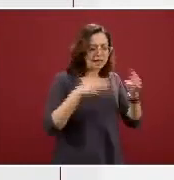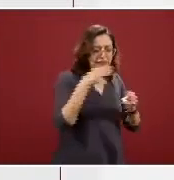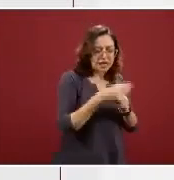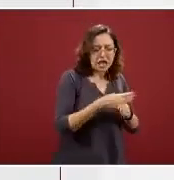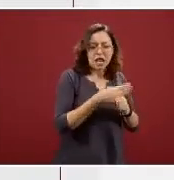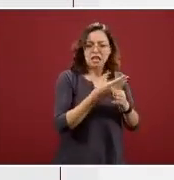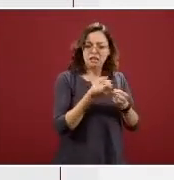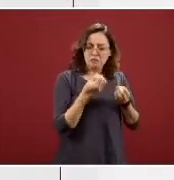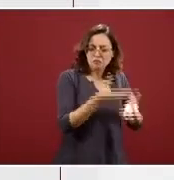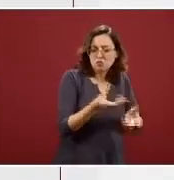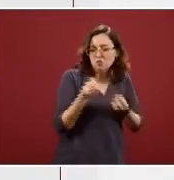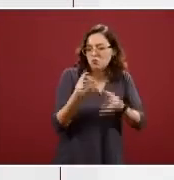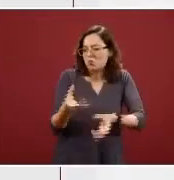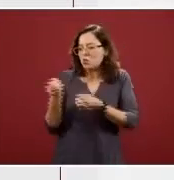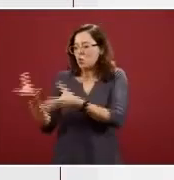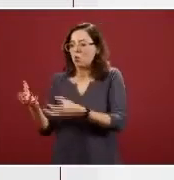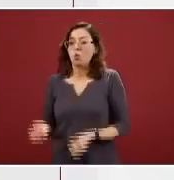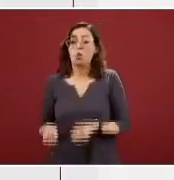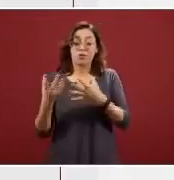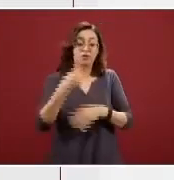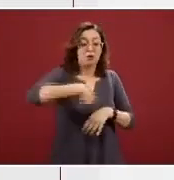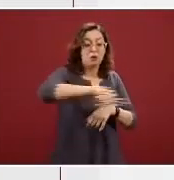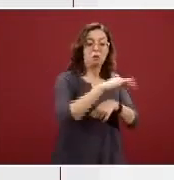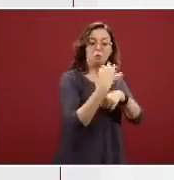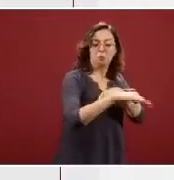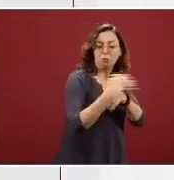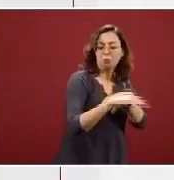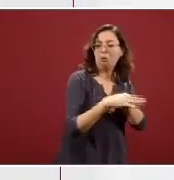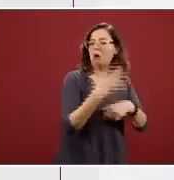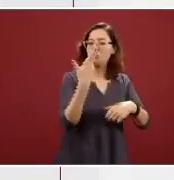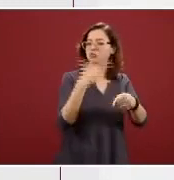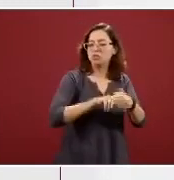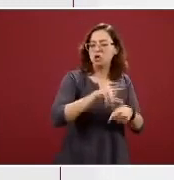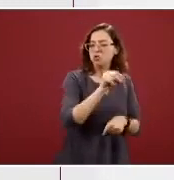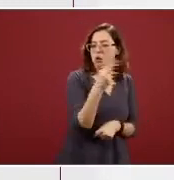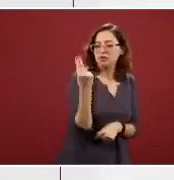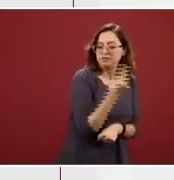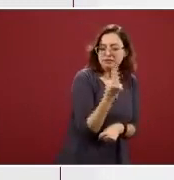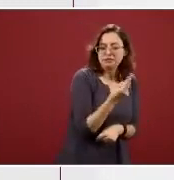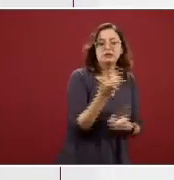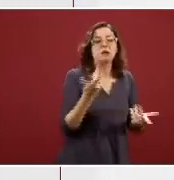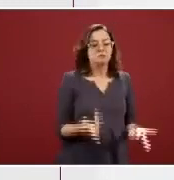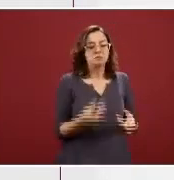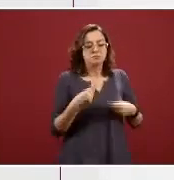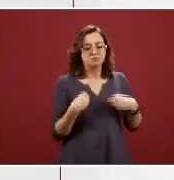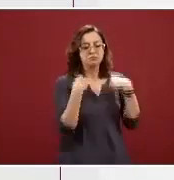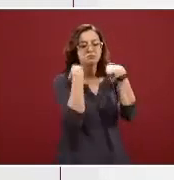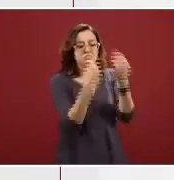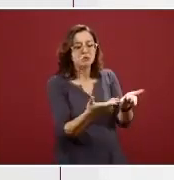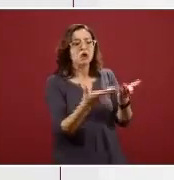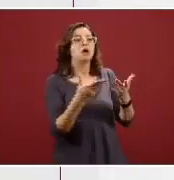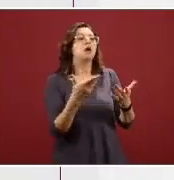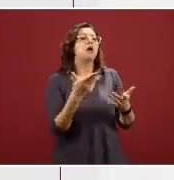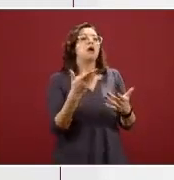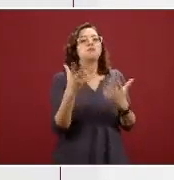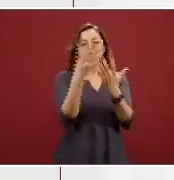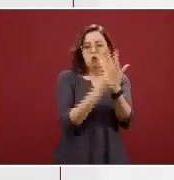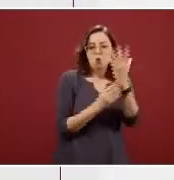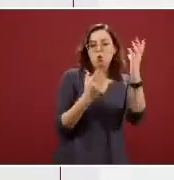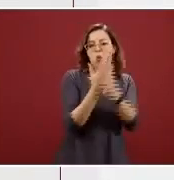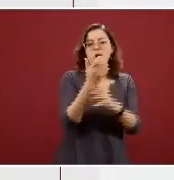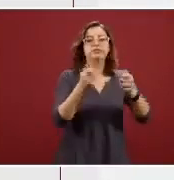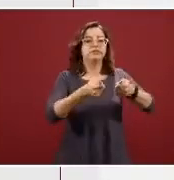los pacientes ambulatorios hay una serie de insumos, tanto de equipos de protección personal para los médicos que atienden a los